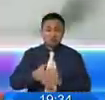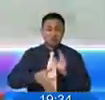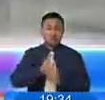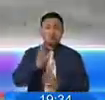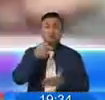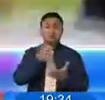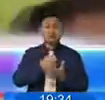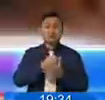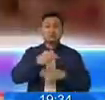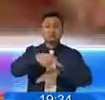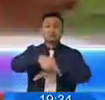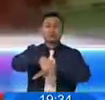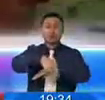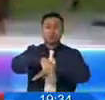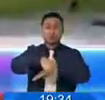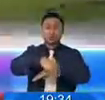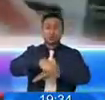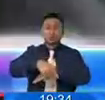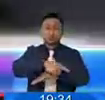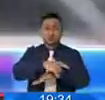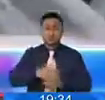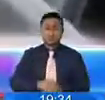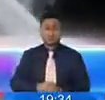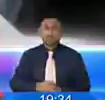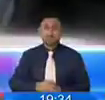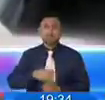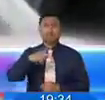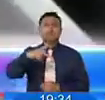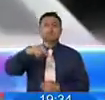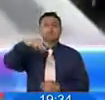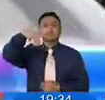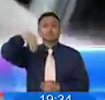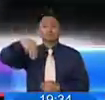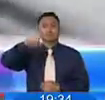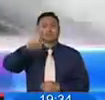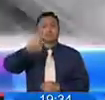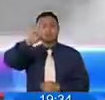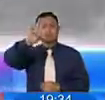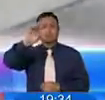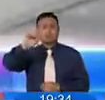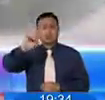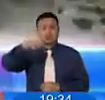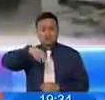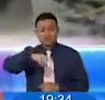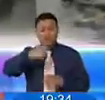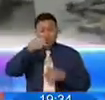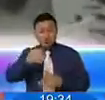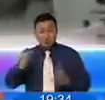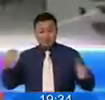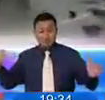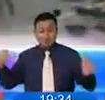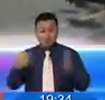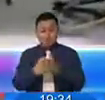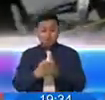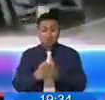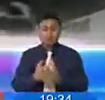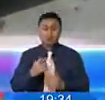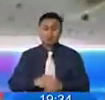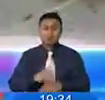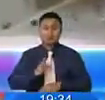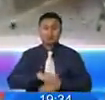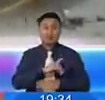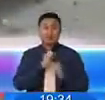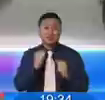repuestos mecánicos de Buena Fe hacia Quevedo. En el kilómetro 170 del anillo vial se produjo el choque lateral mientras